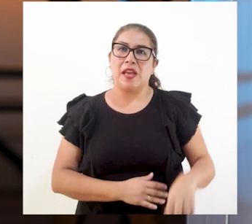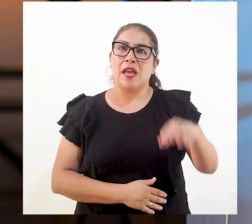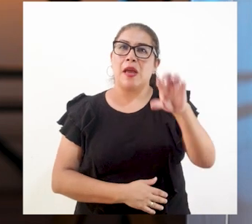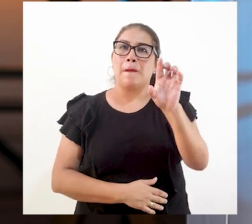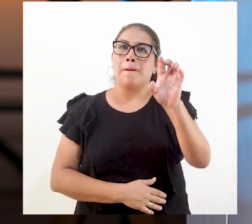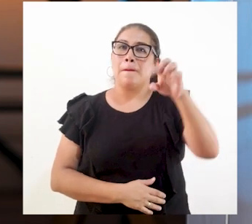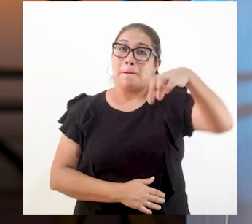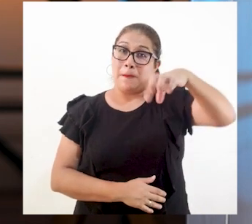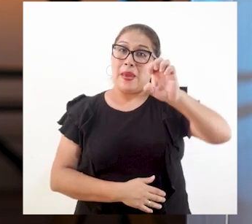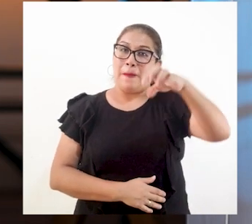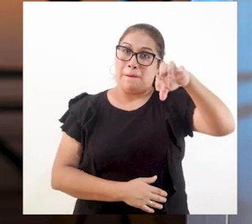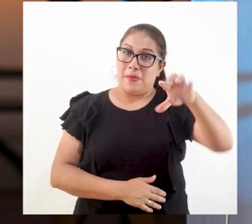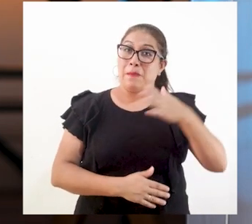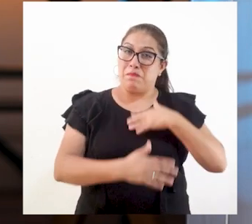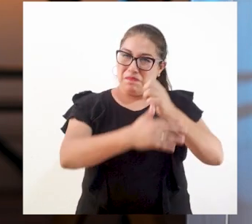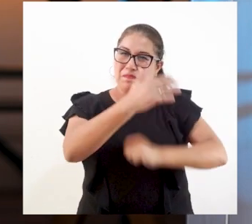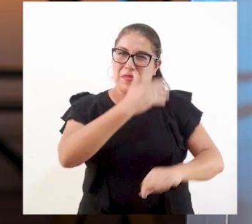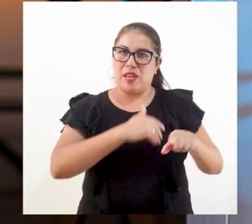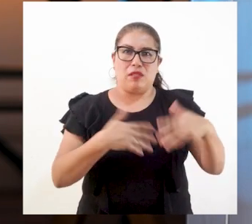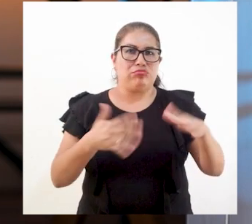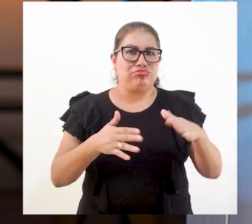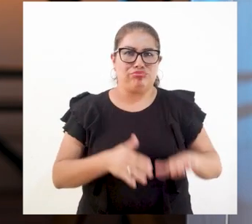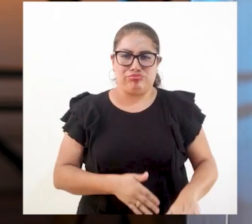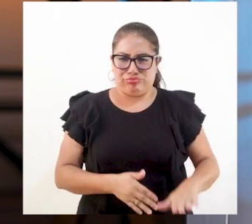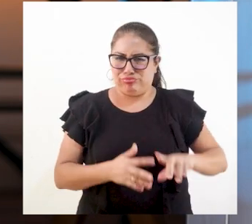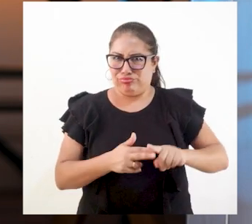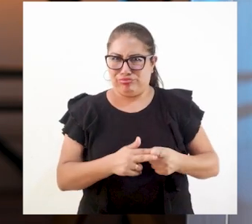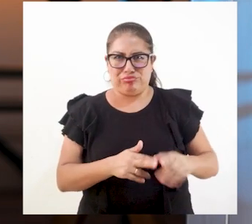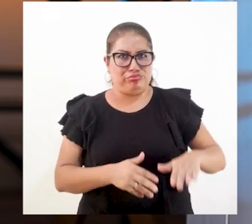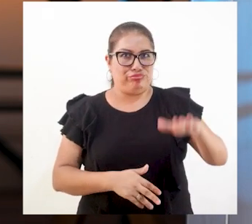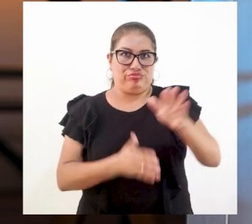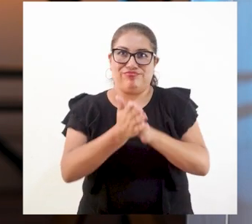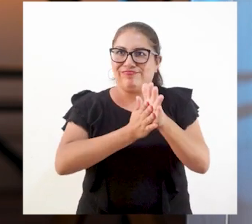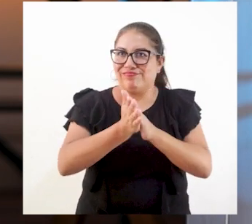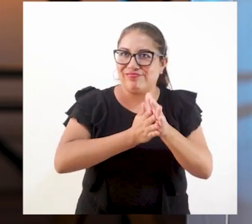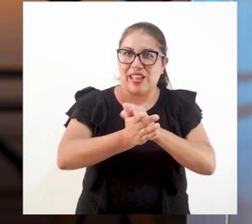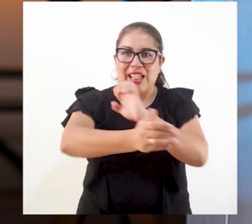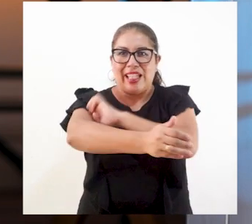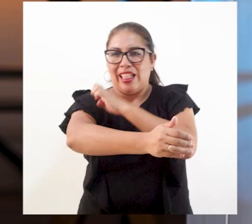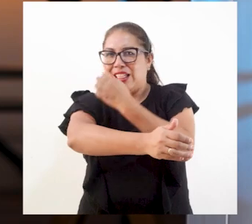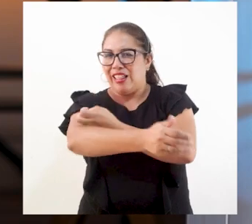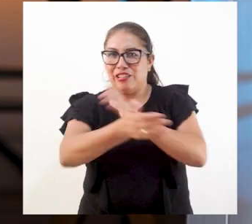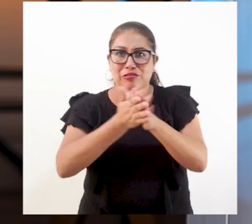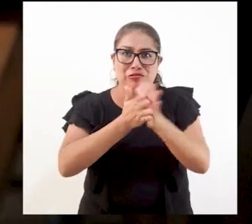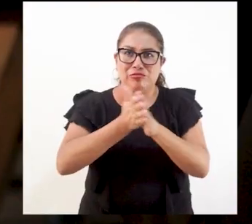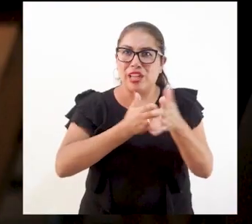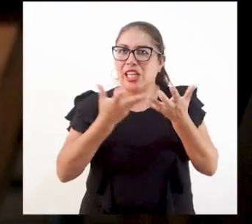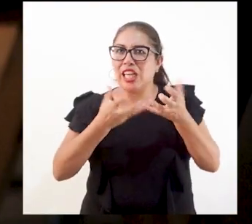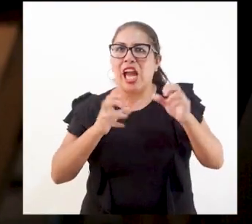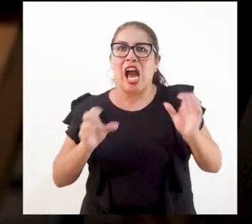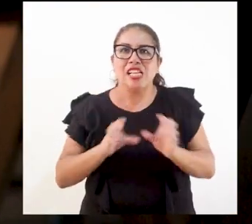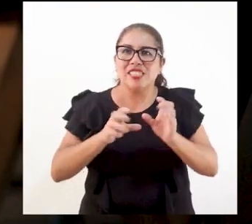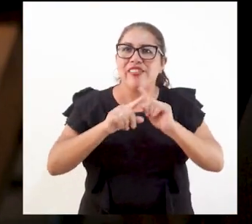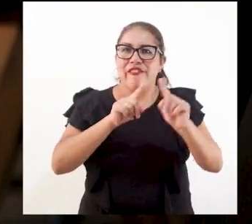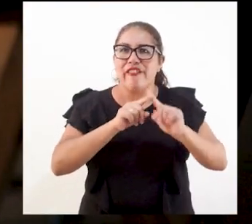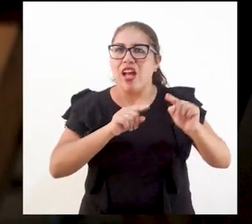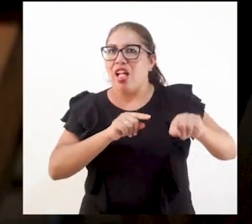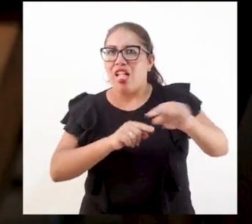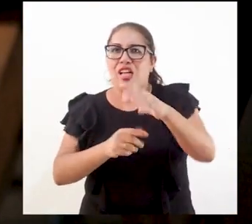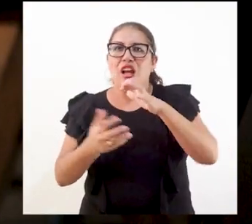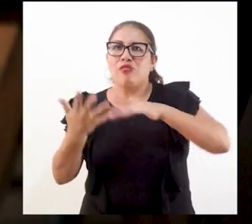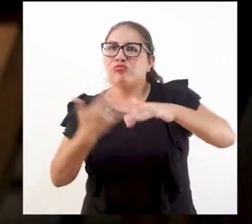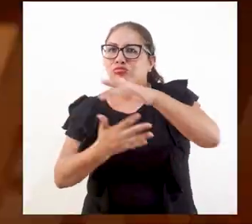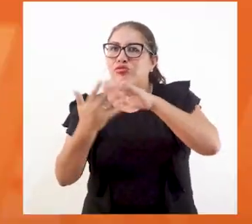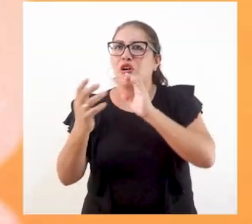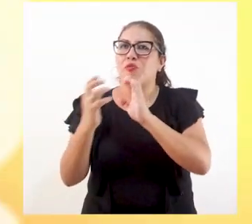Pepe desde pequeño ha sido muy activo, un chico que se ha desenvuelto en diferentes campos, muy sociable